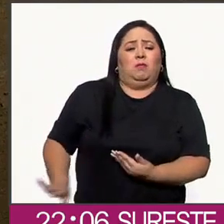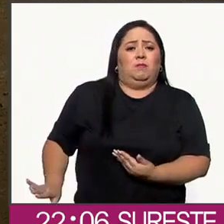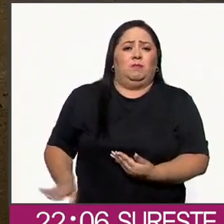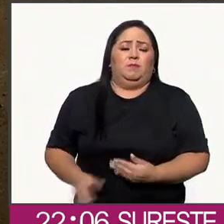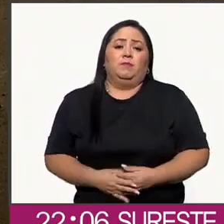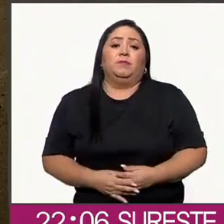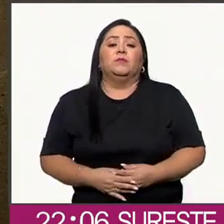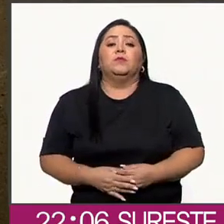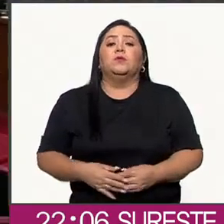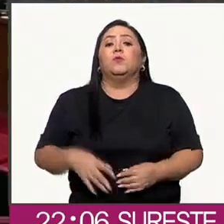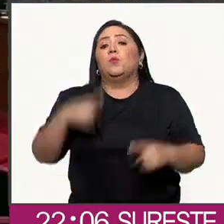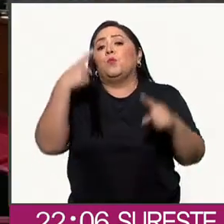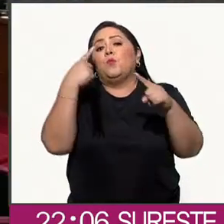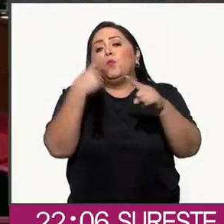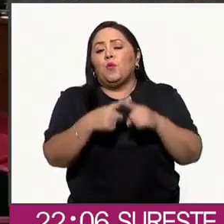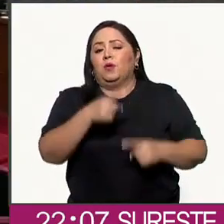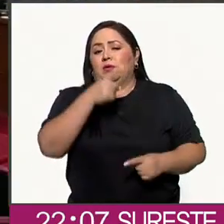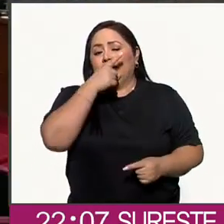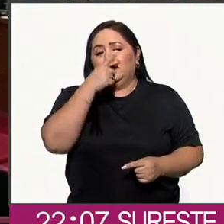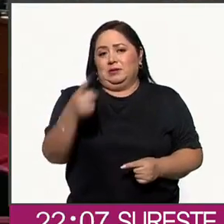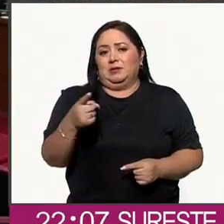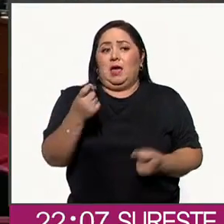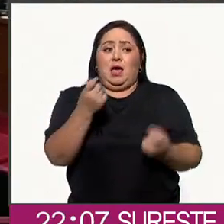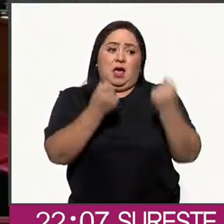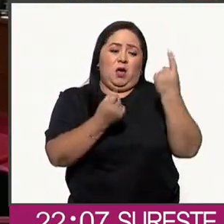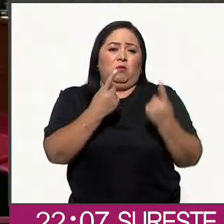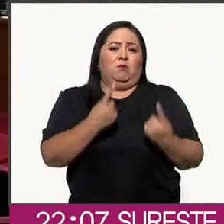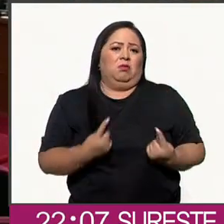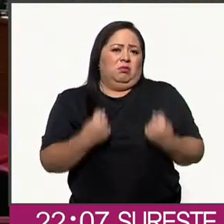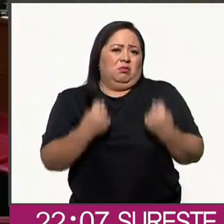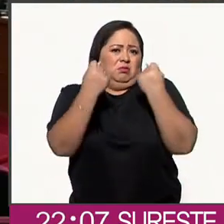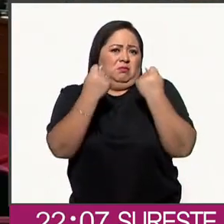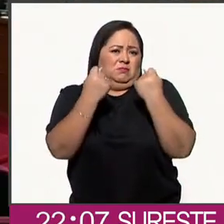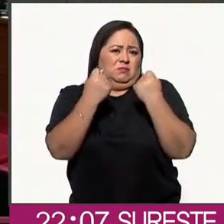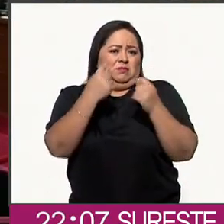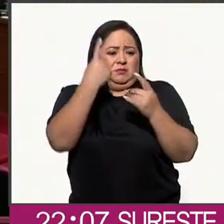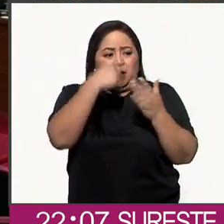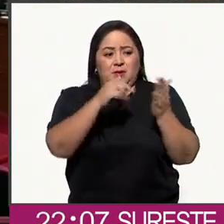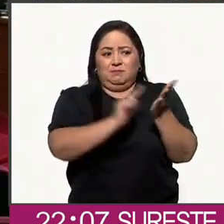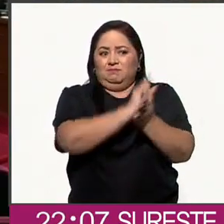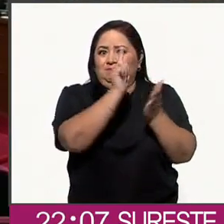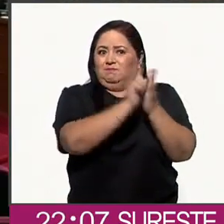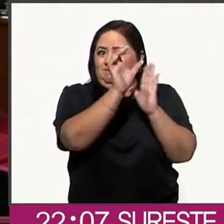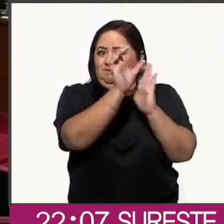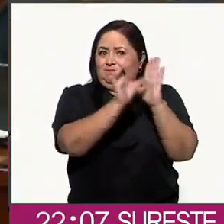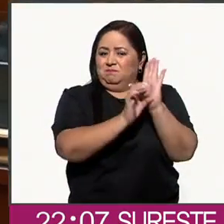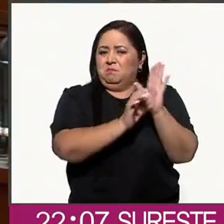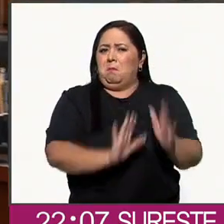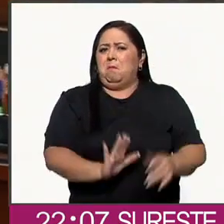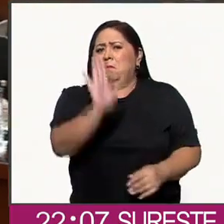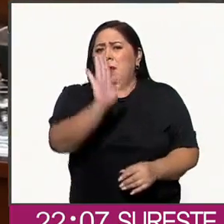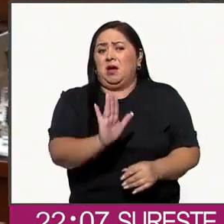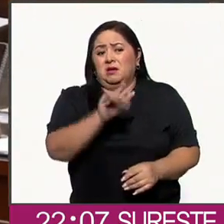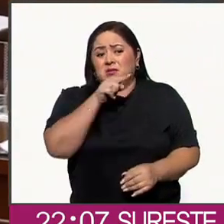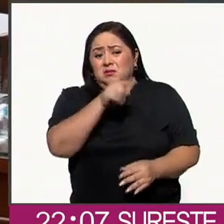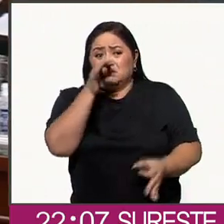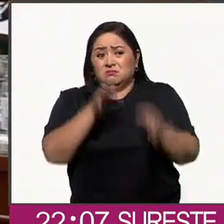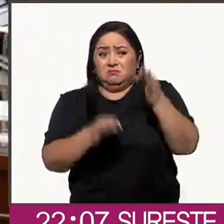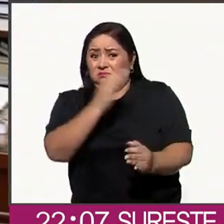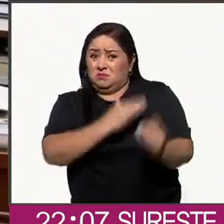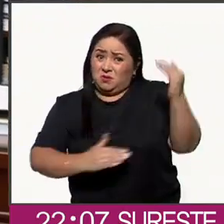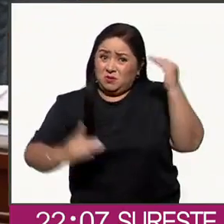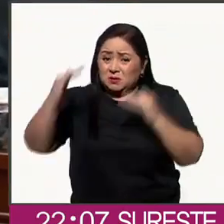Por sus resoluciones, que incluso algunas violan flagrantemente la Constitución, parece que la Suprema Corte de Justicia de